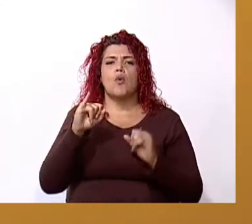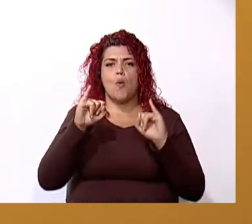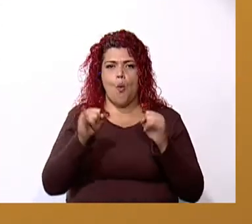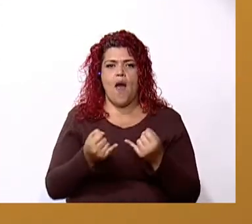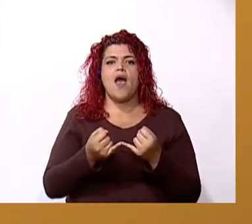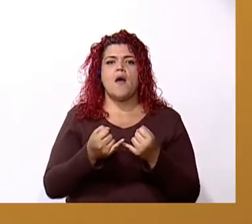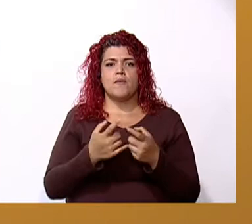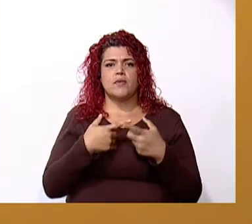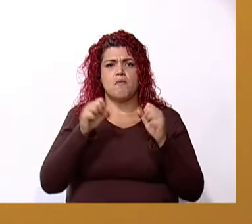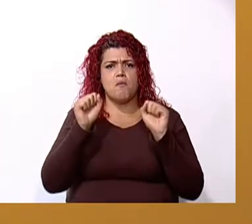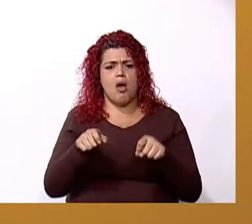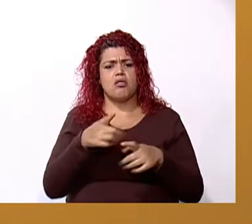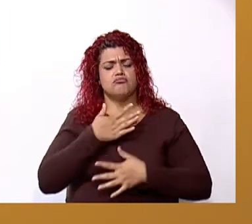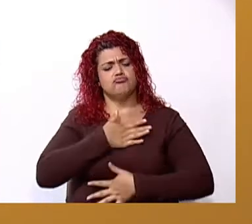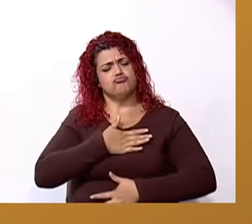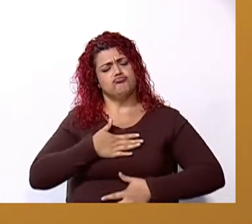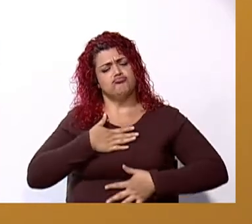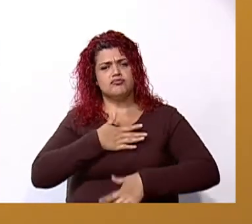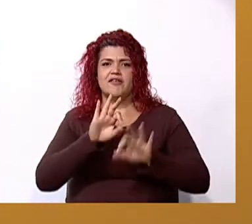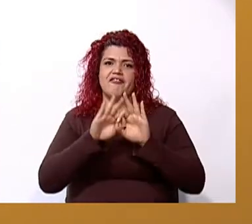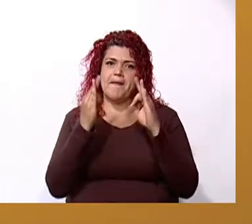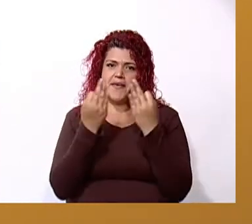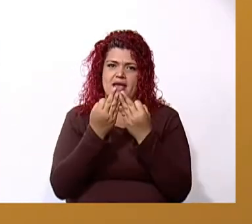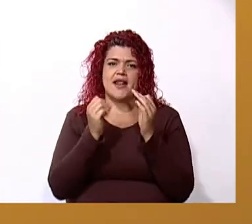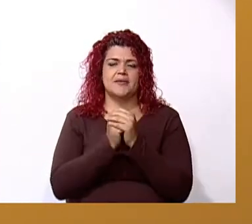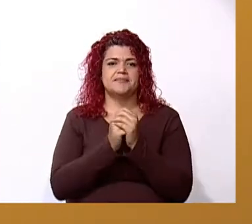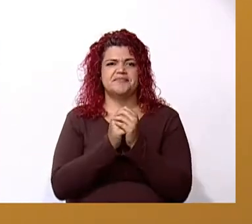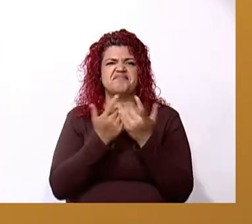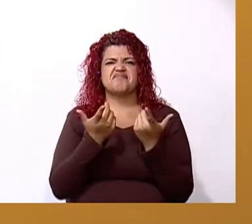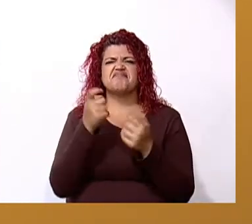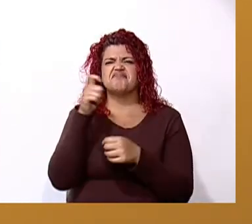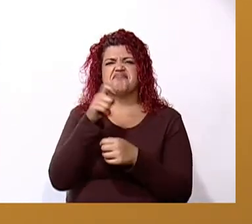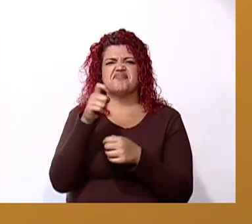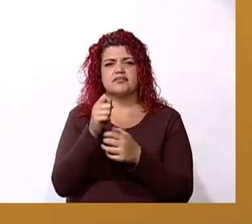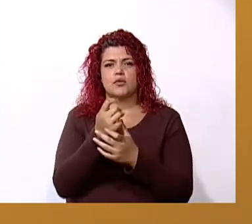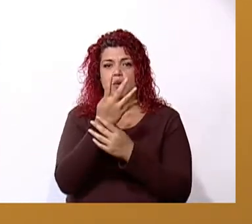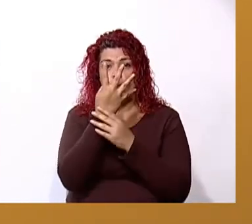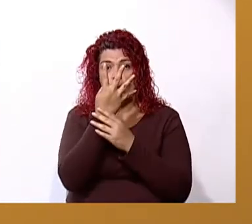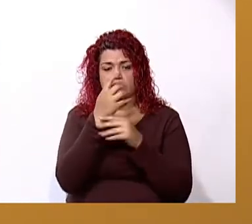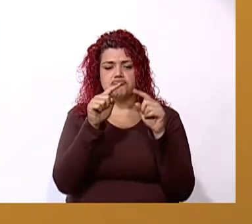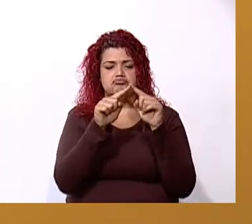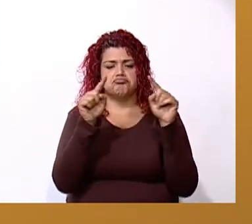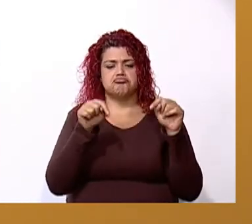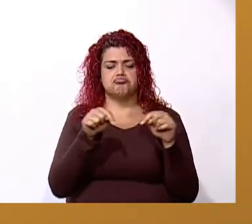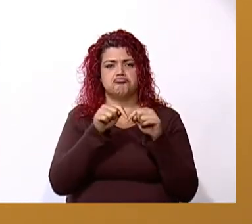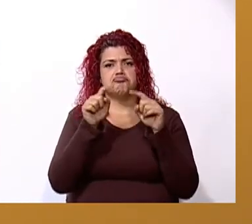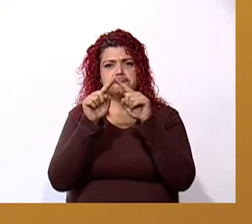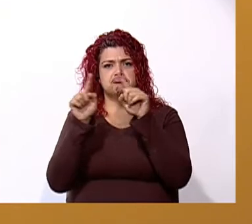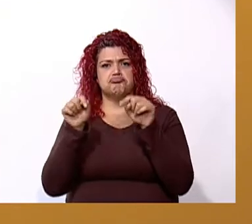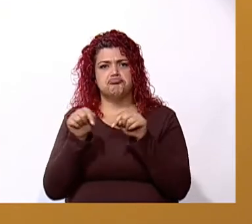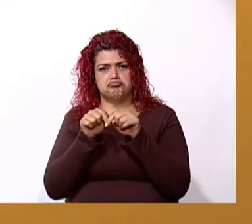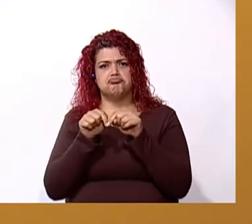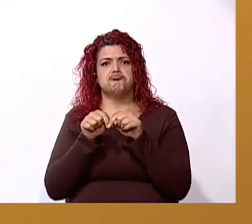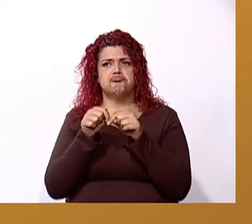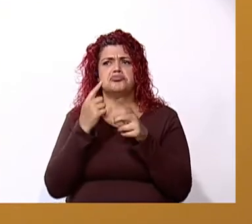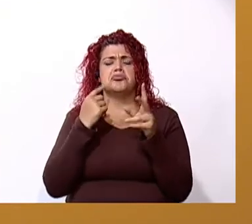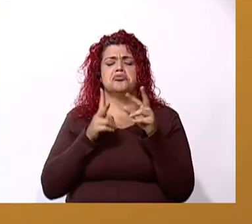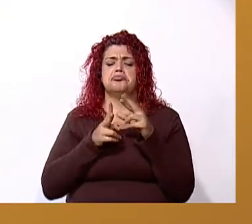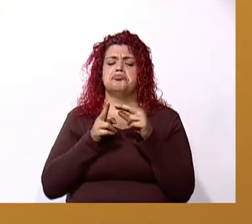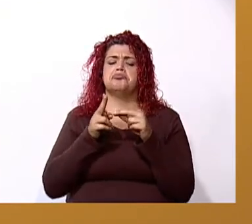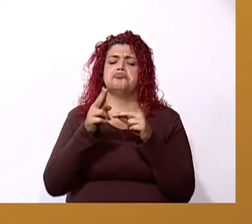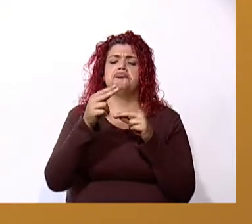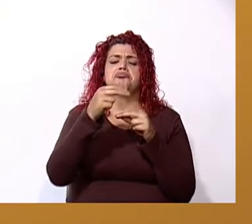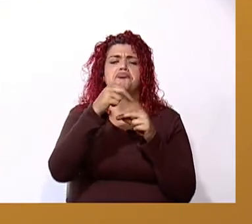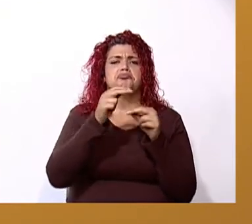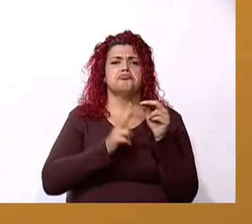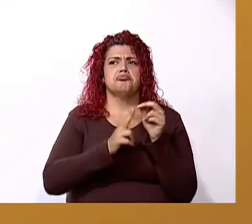que pueden disfrutarlo ustedes en familia. Van a necesitar 4 tarjetitas. ¿Ven? Cortan una hojita y